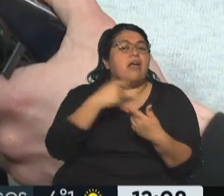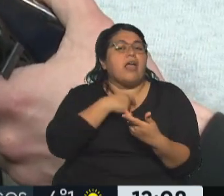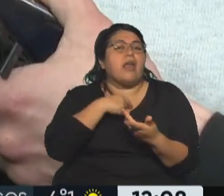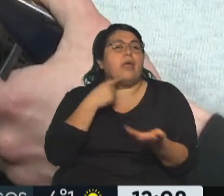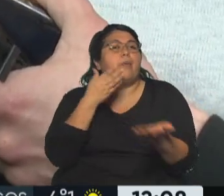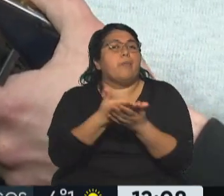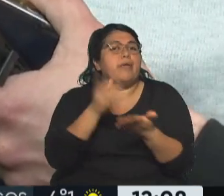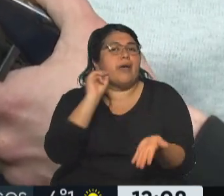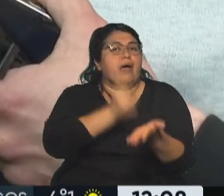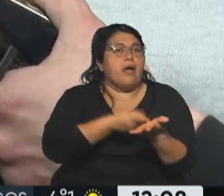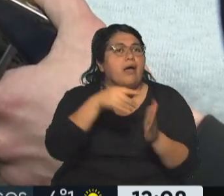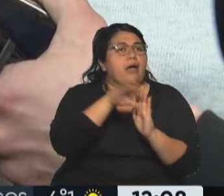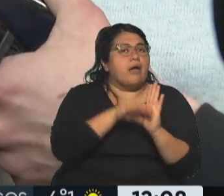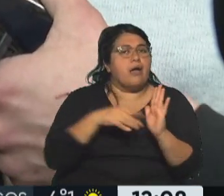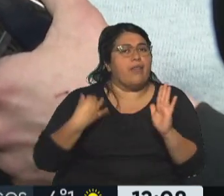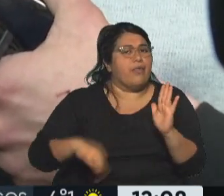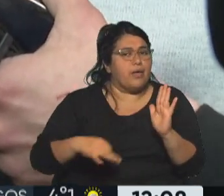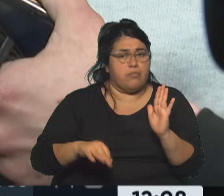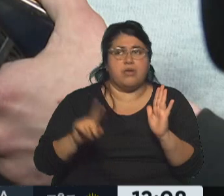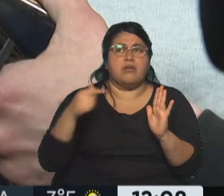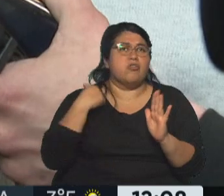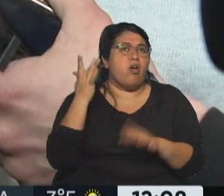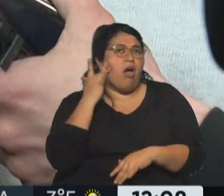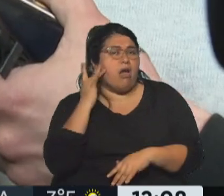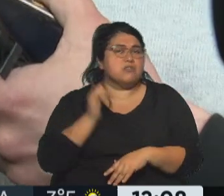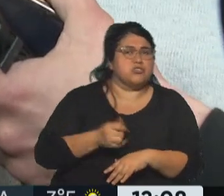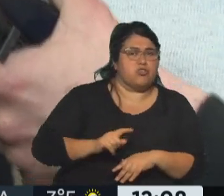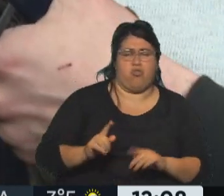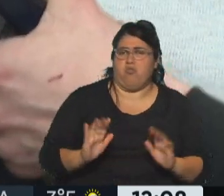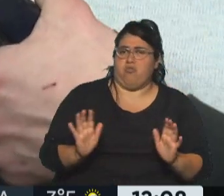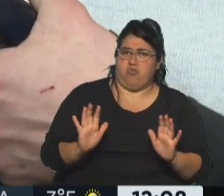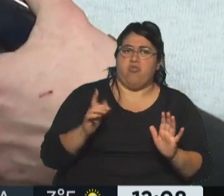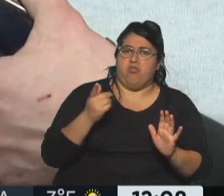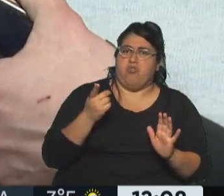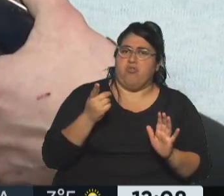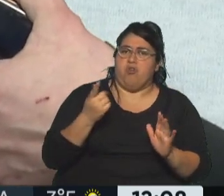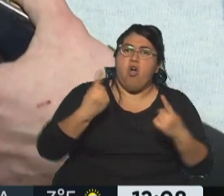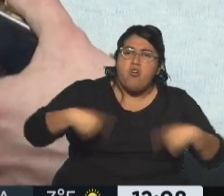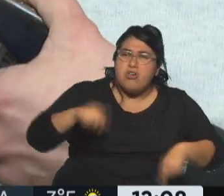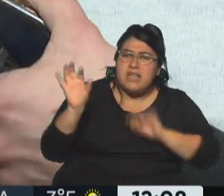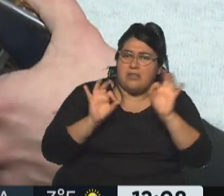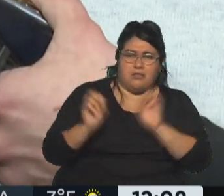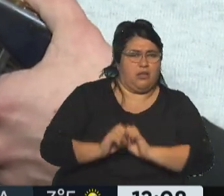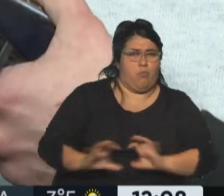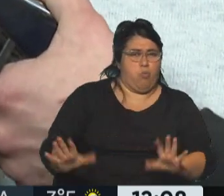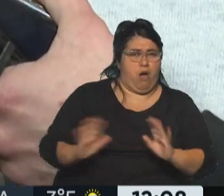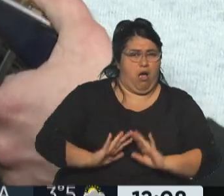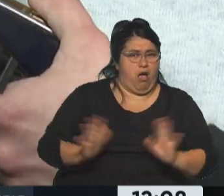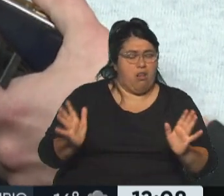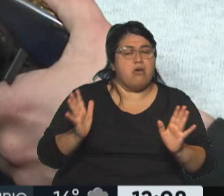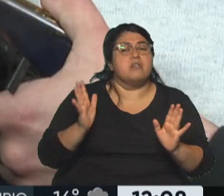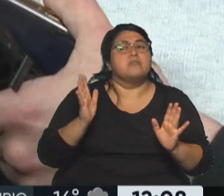determinadas cosas que la verdad no es por hacer caso no hacer caso es que son Realmente muy malas como resultado de eso